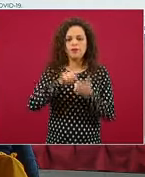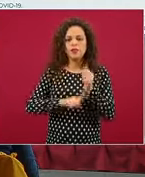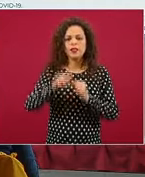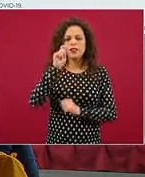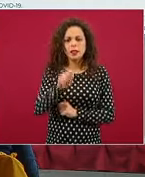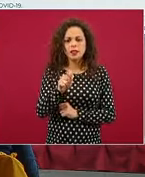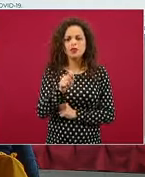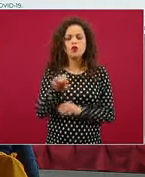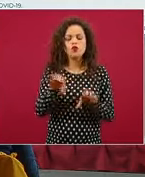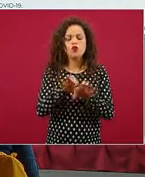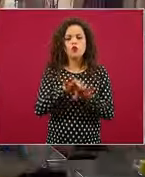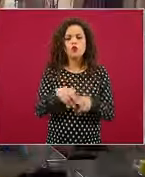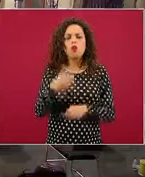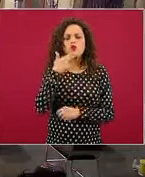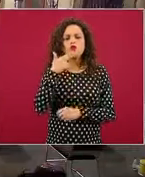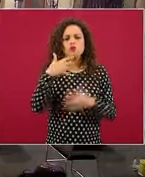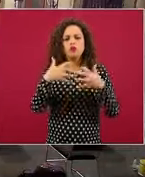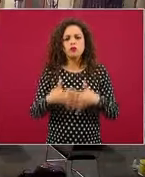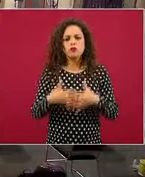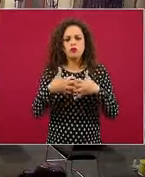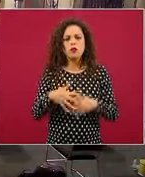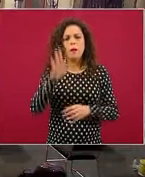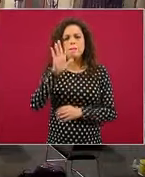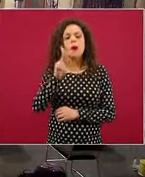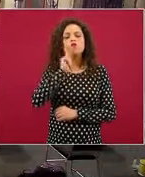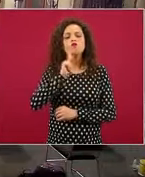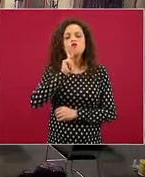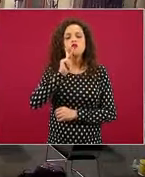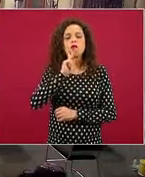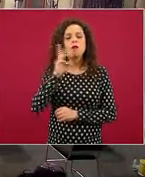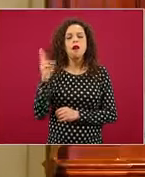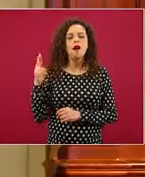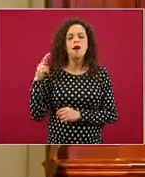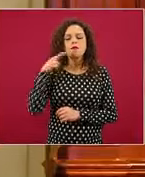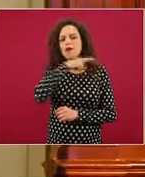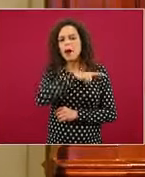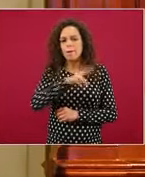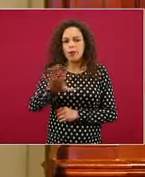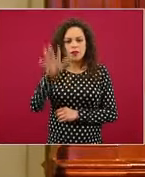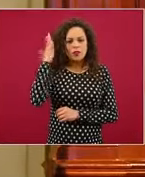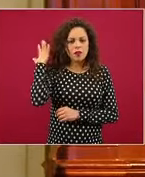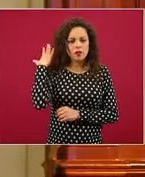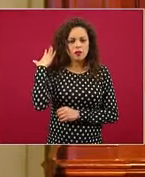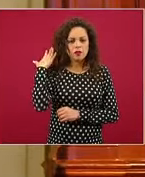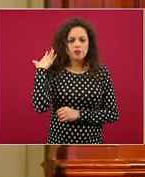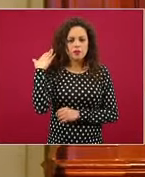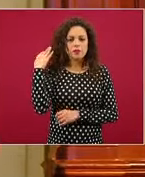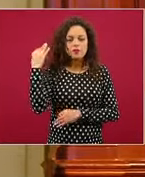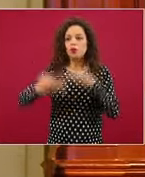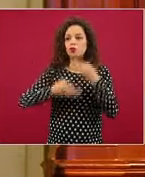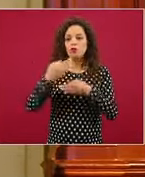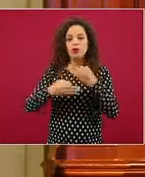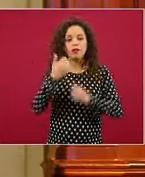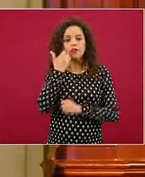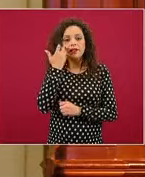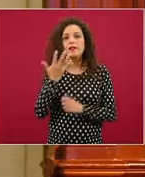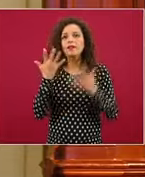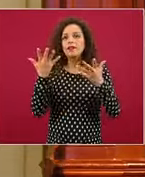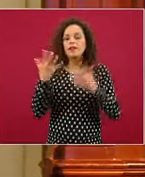decir, funciona como la prueba rápida que en su momento todos quisieran en algún momento